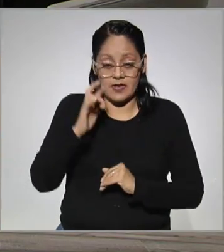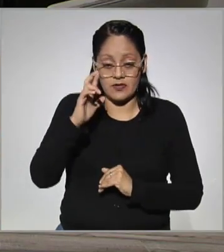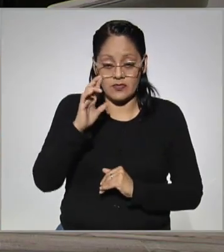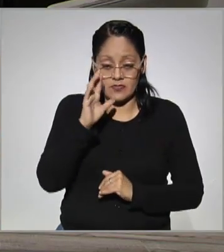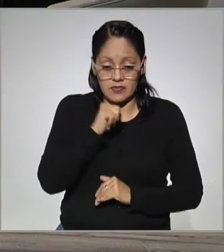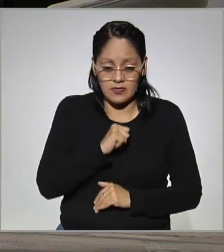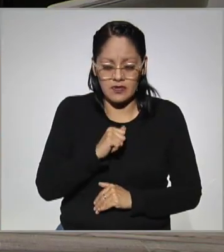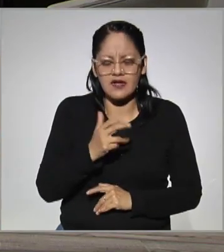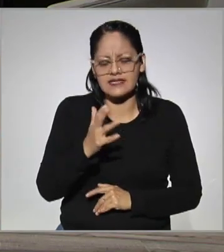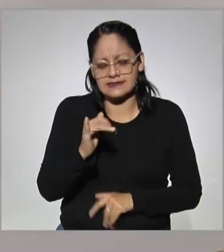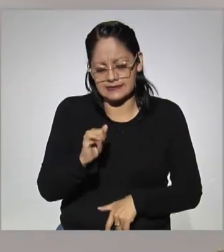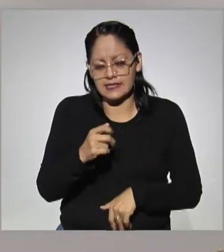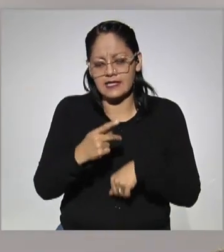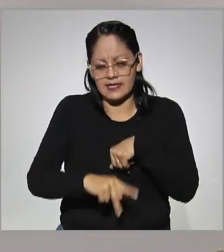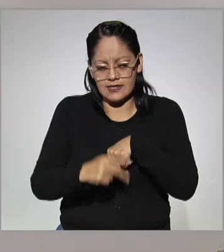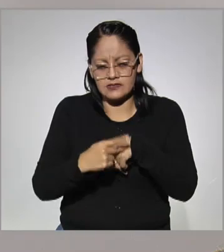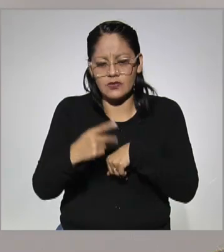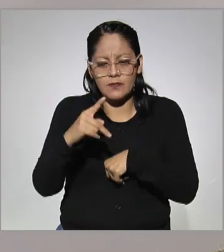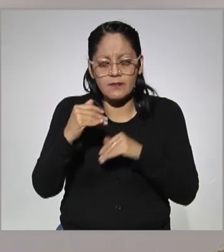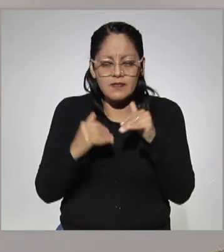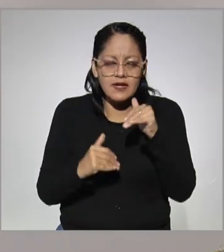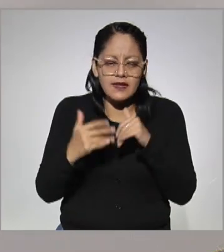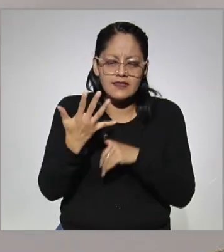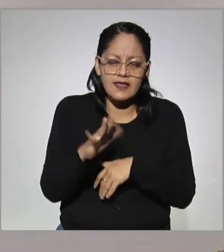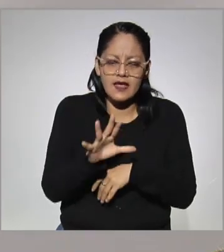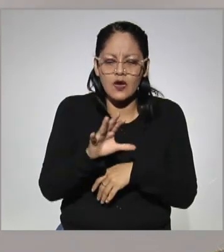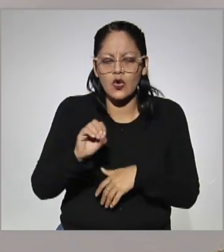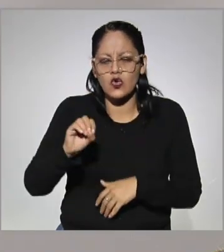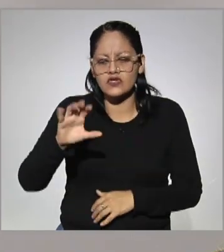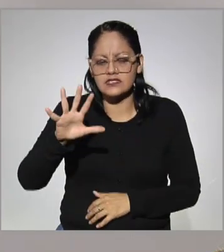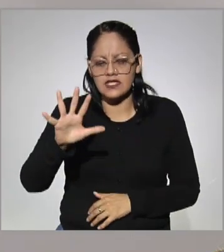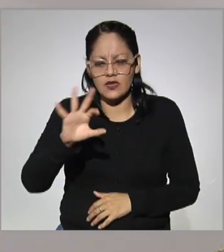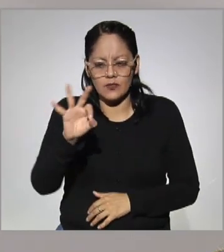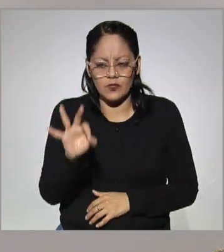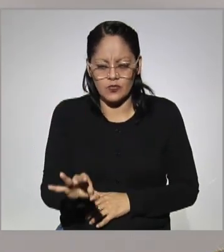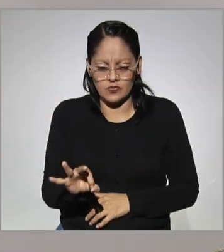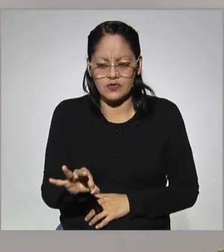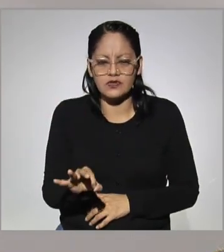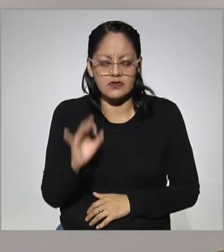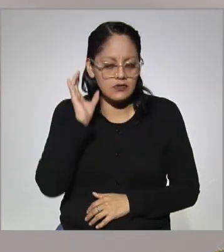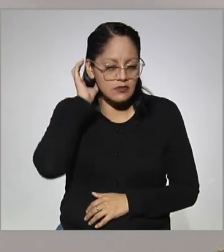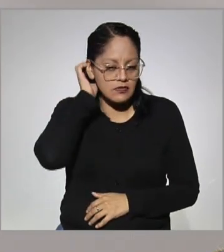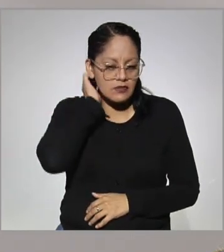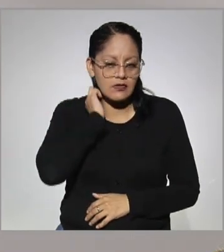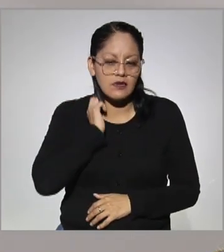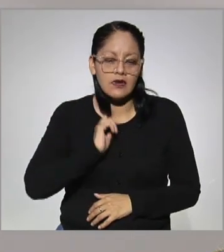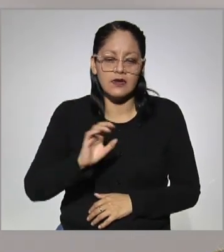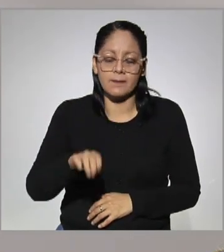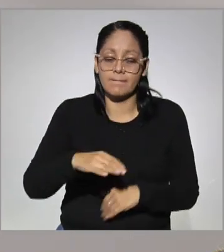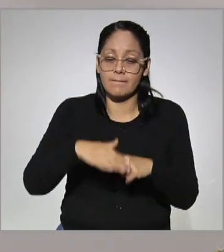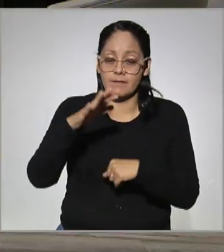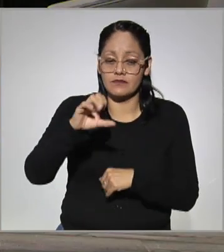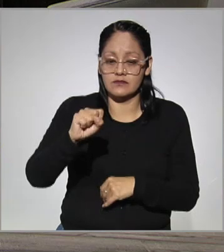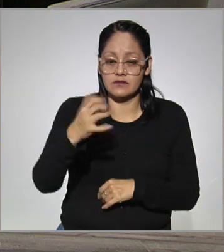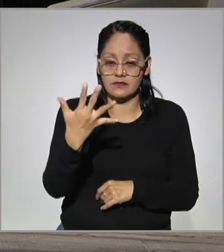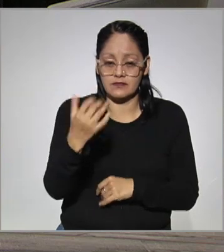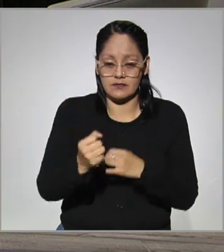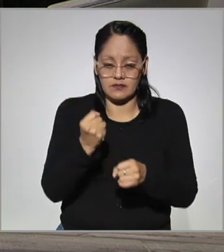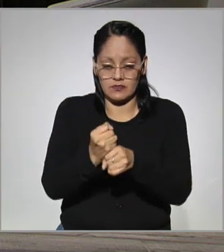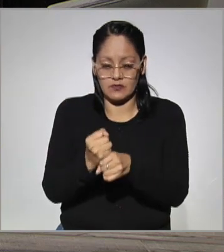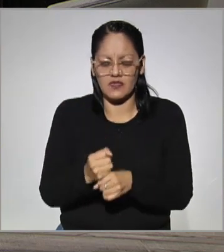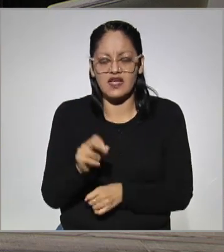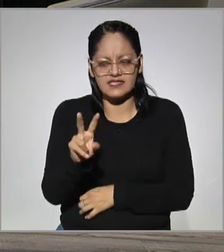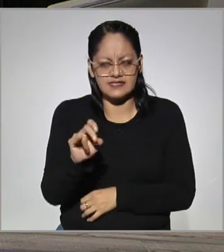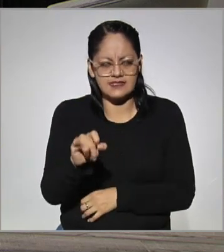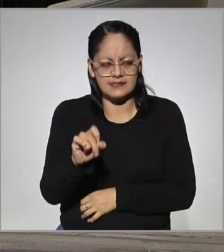pero el riesgo es mucho menor. De 10 al 5% son en mayores de 65 años. Sí, de hecho sí